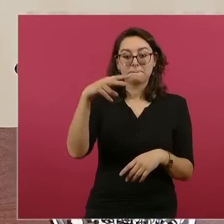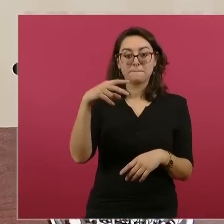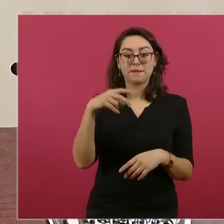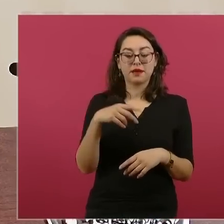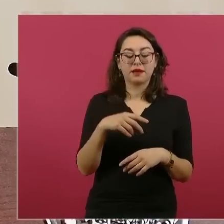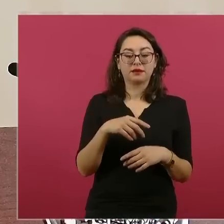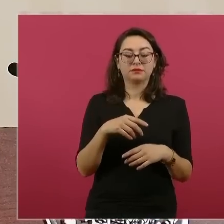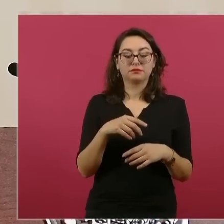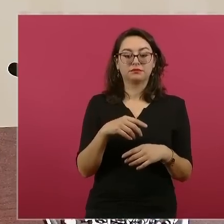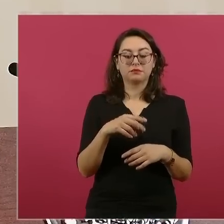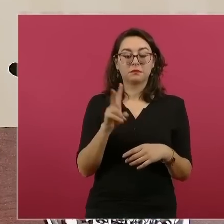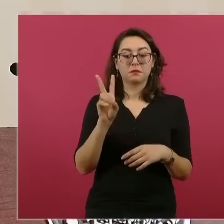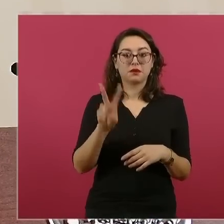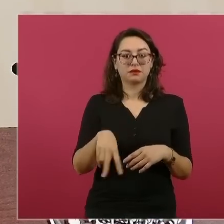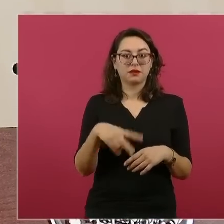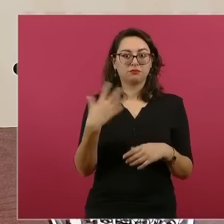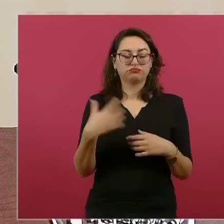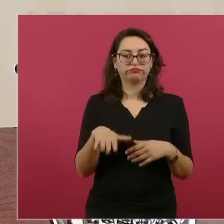en el mundo,